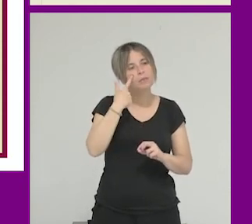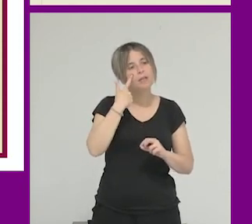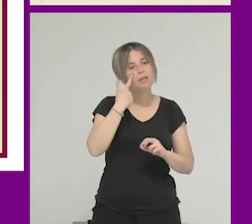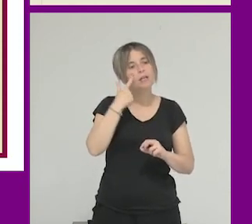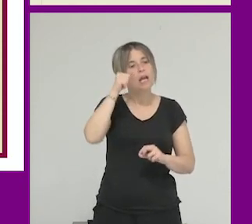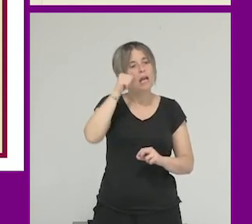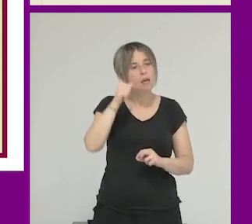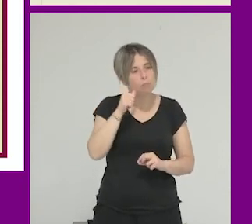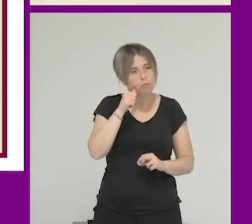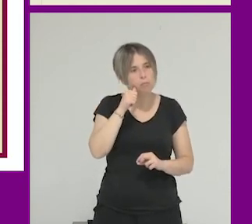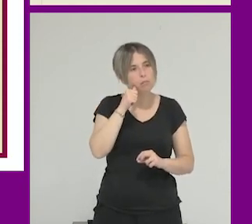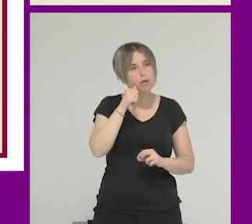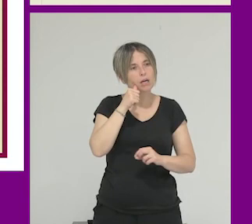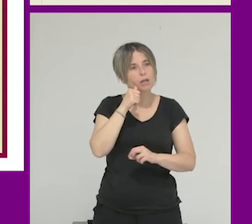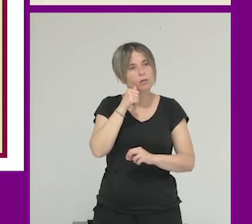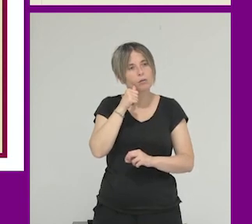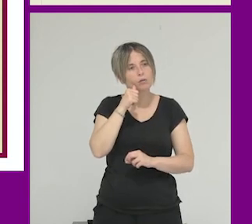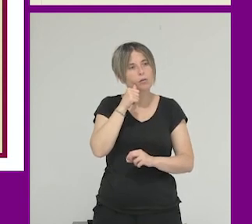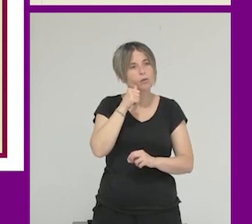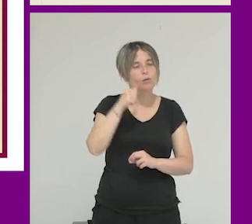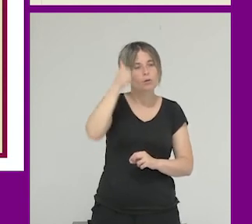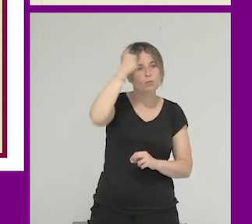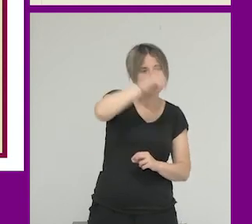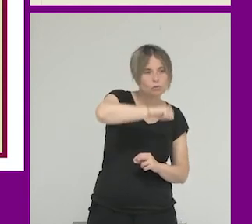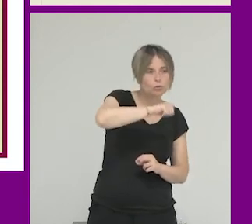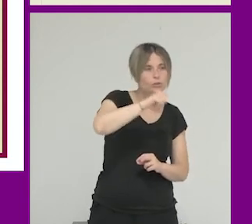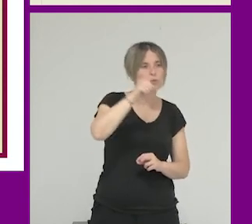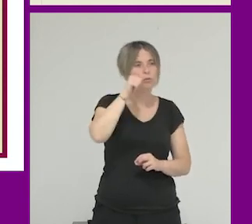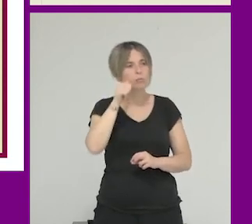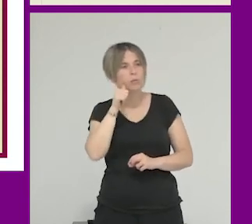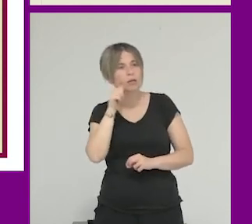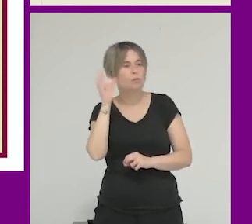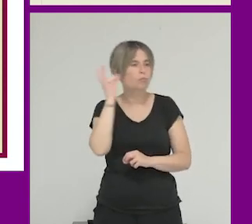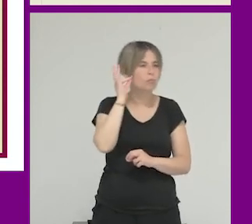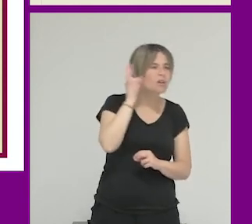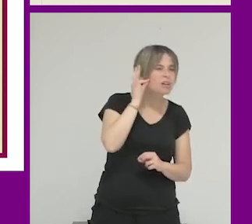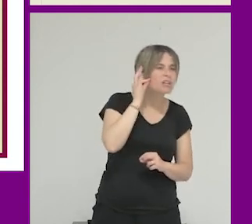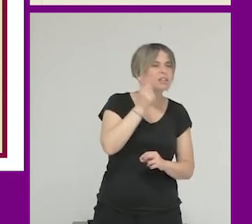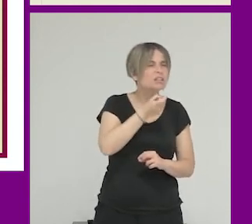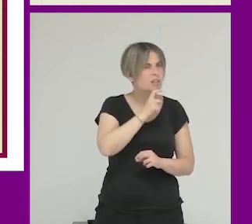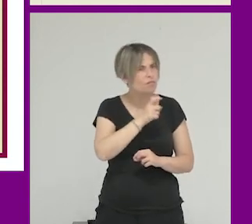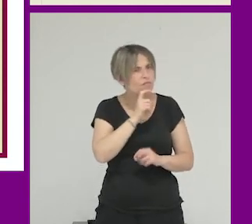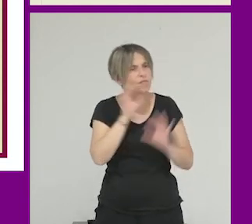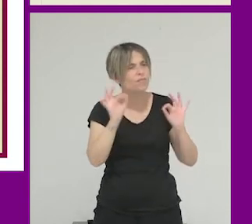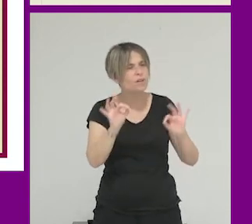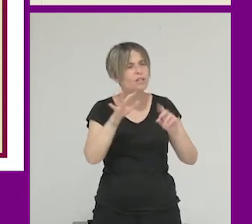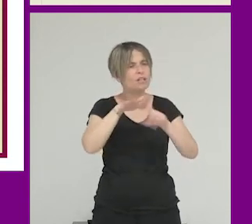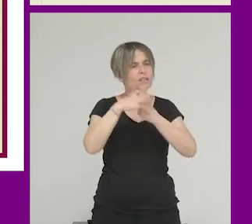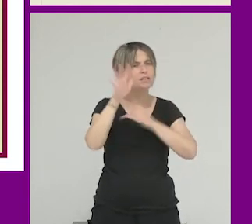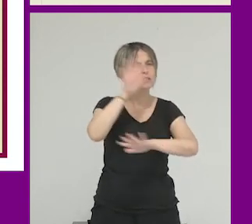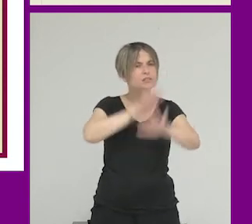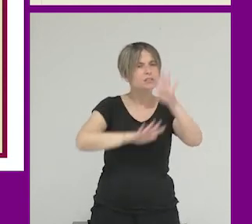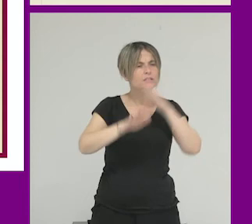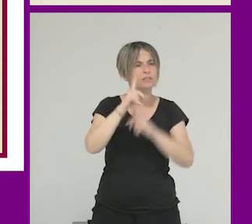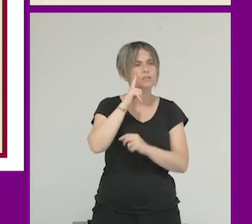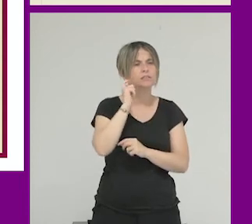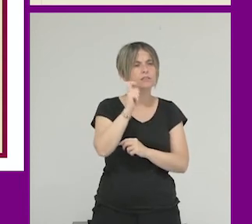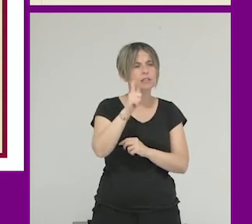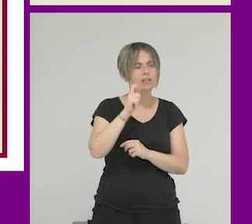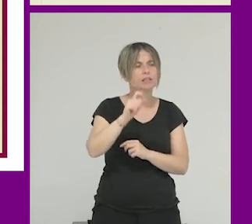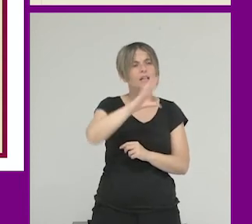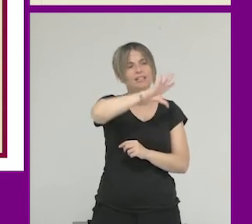gestatzea edo haurdunaldi maskulino bat irudikatzea oso zaila dela eta aitatasun